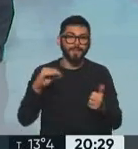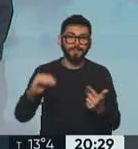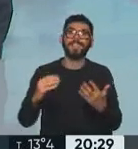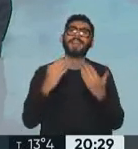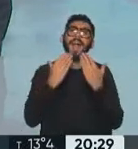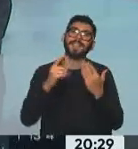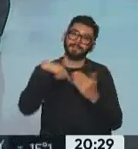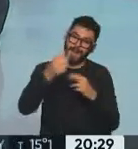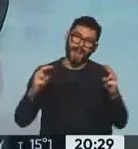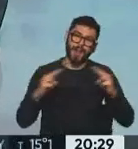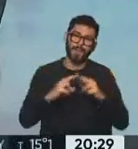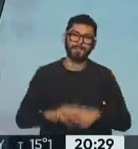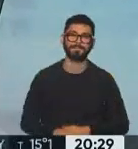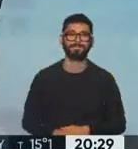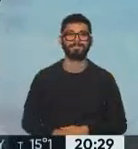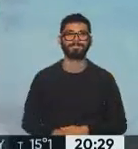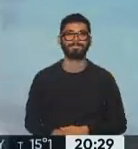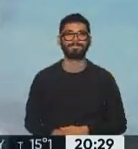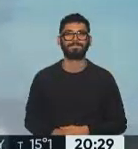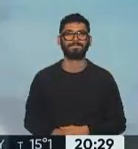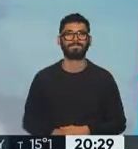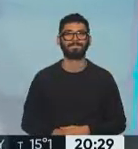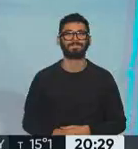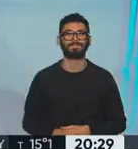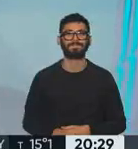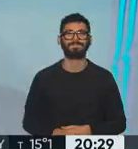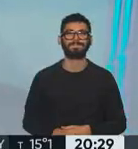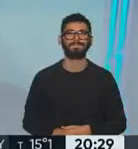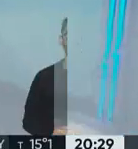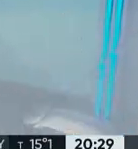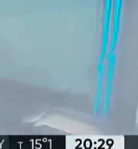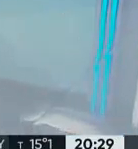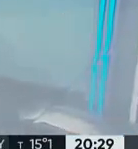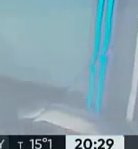Gracias, hasta mañana. Adiós. Aquellos que se fueron...